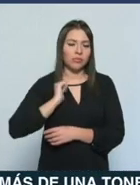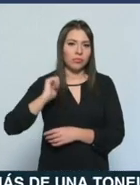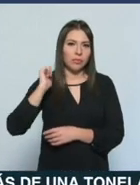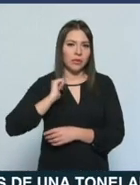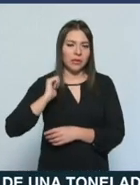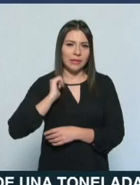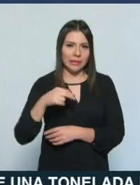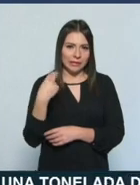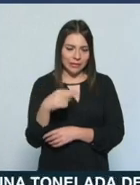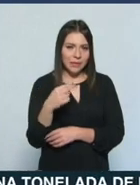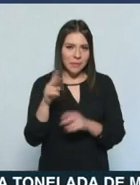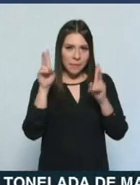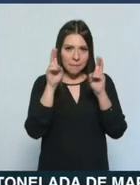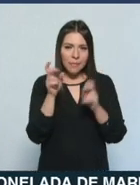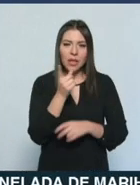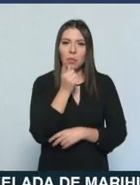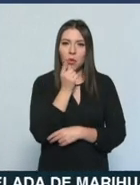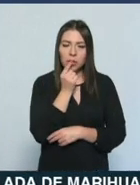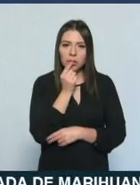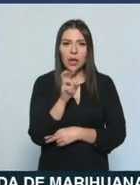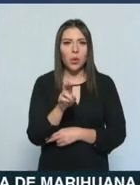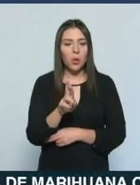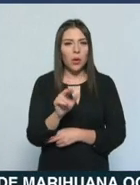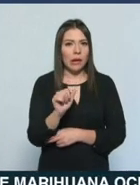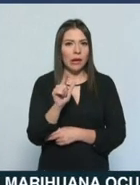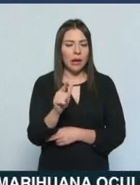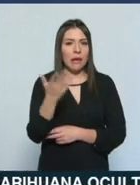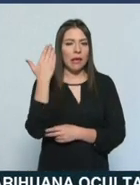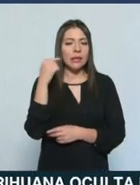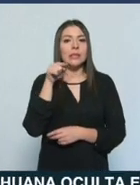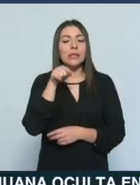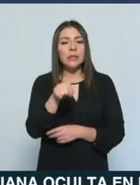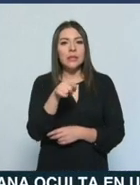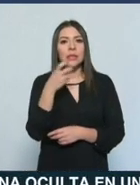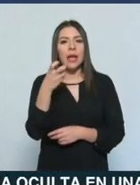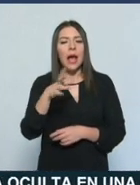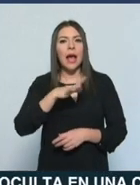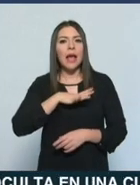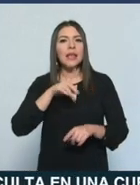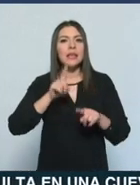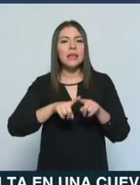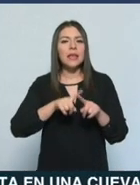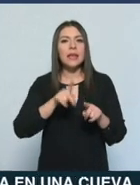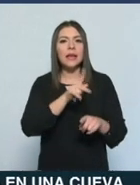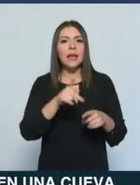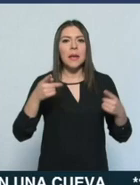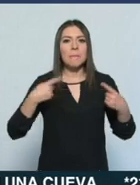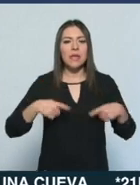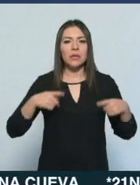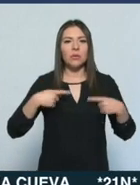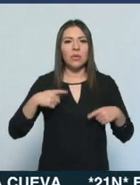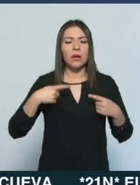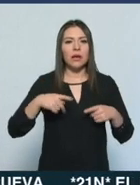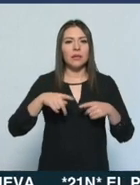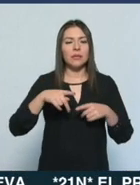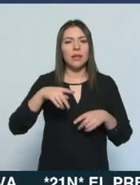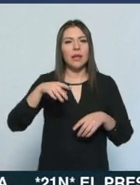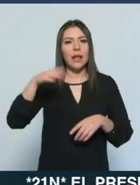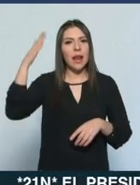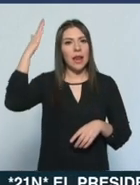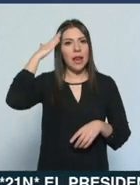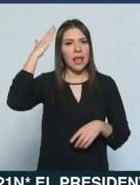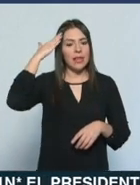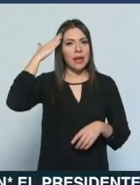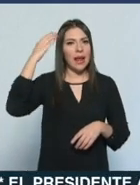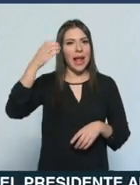que contenía efectivamente en algunos casos algunos líderes campesinos, pero fundamentalmente también combatía